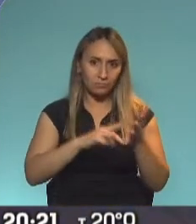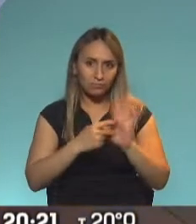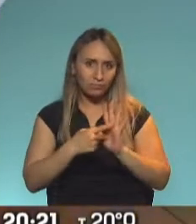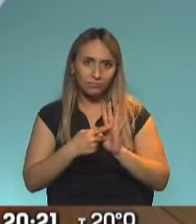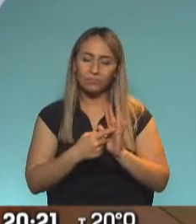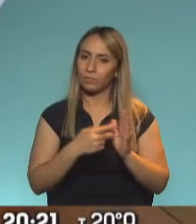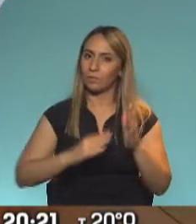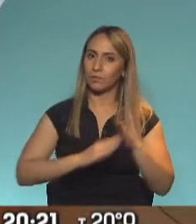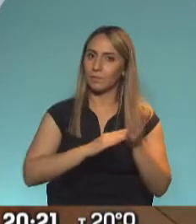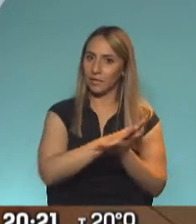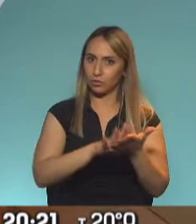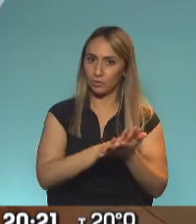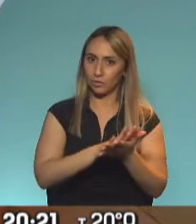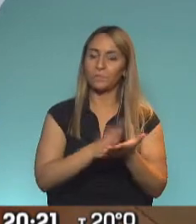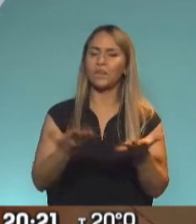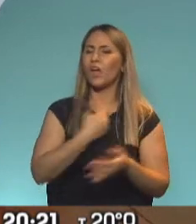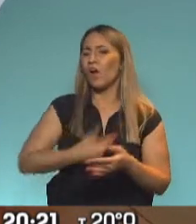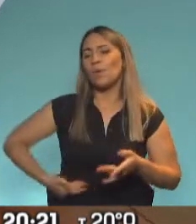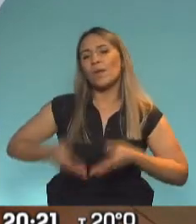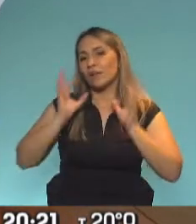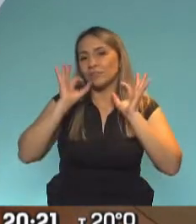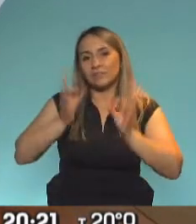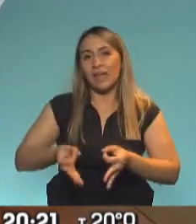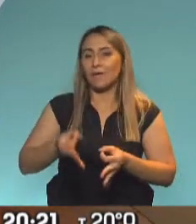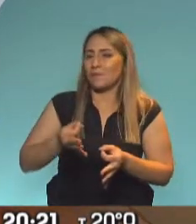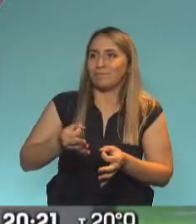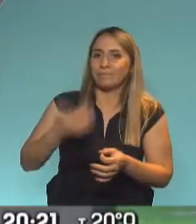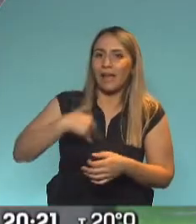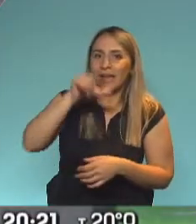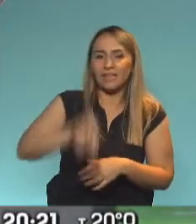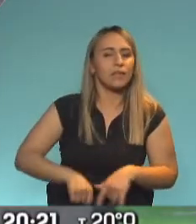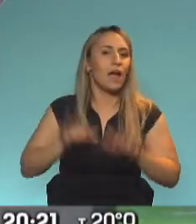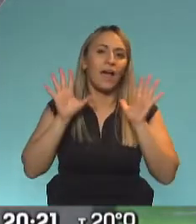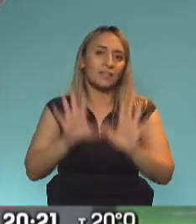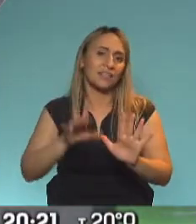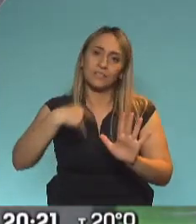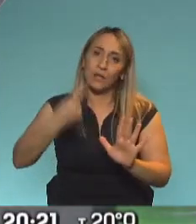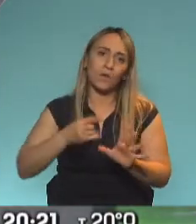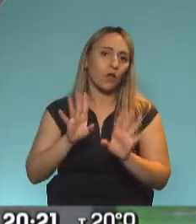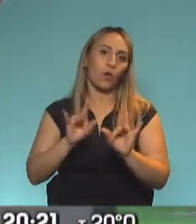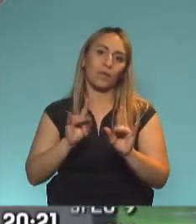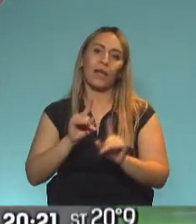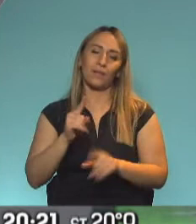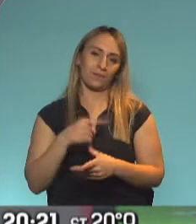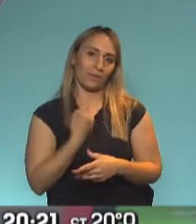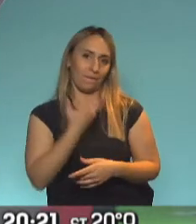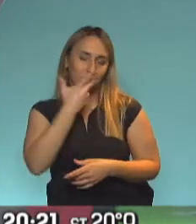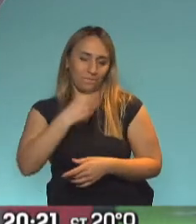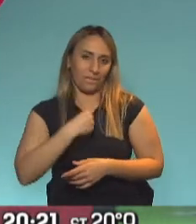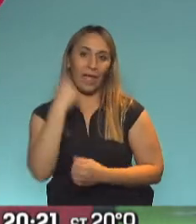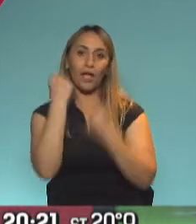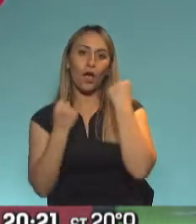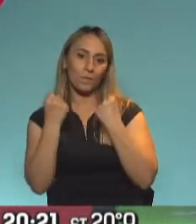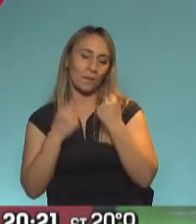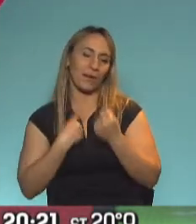que diciembre históricamente en Argentina exactamente es complicado. A los que nos gusta la economía decimos que se debería enseñar